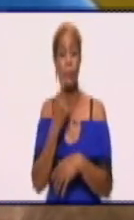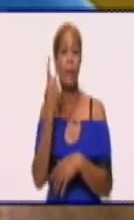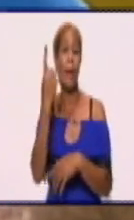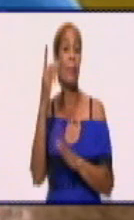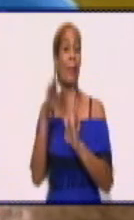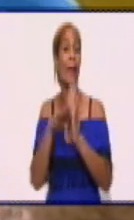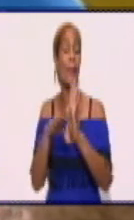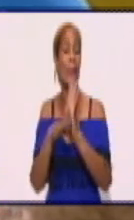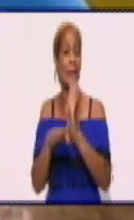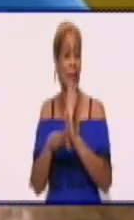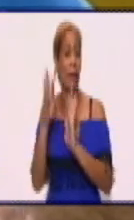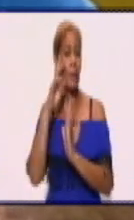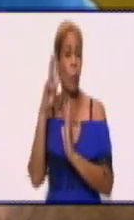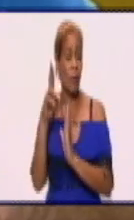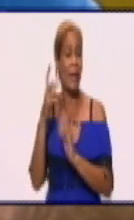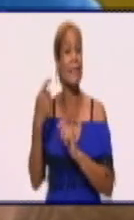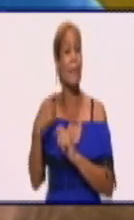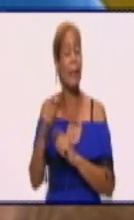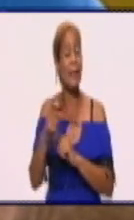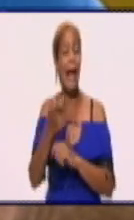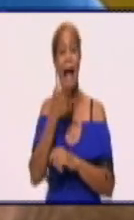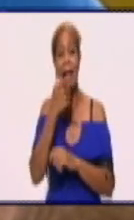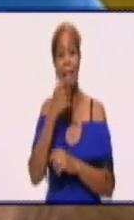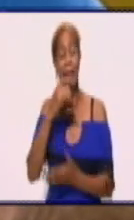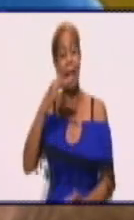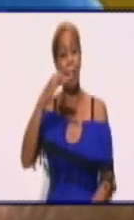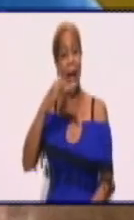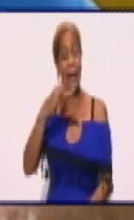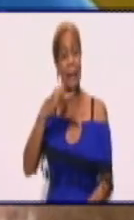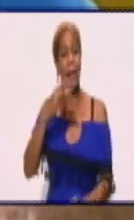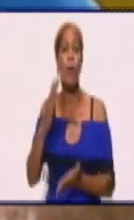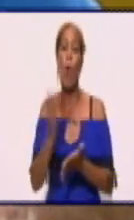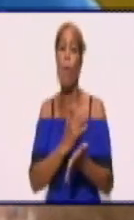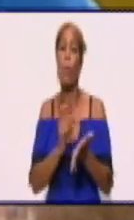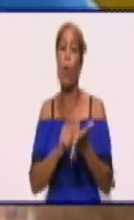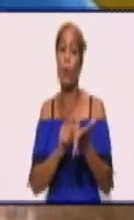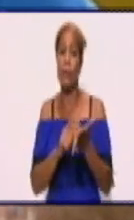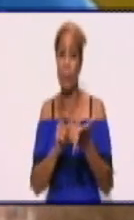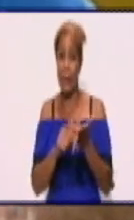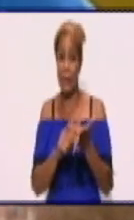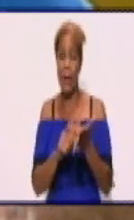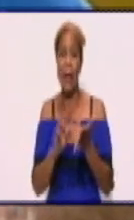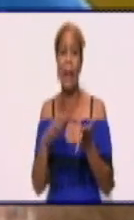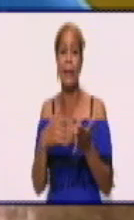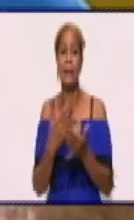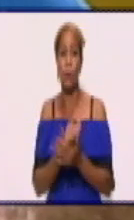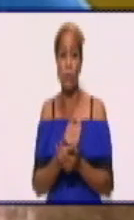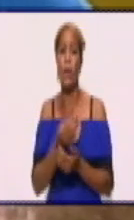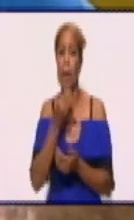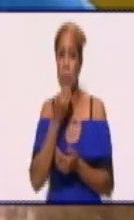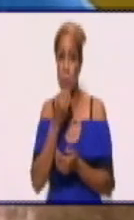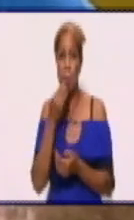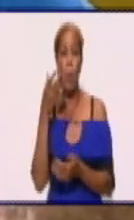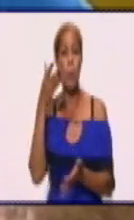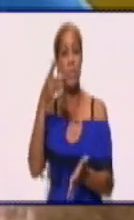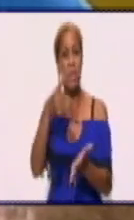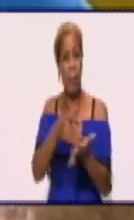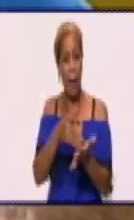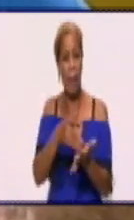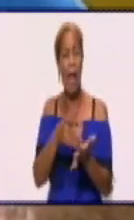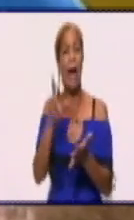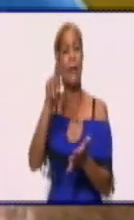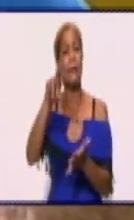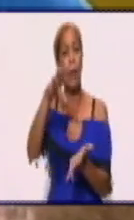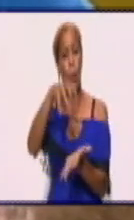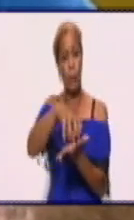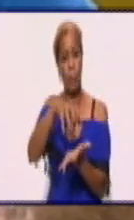tomamos por la COVID, cuando apenas podíamos producir. La galleta la pudimos llevar hasta los barrios, hasta el nivel de la